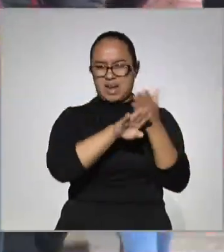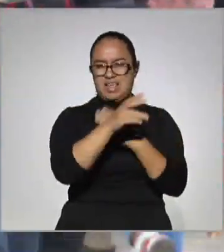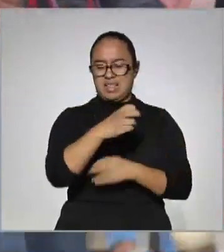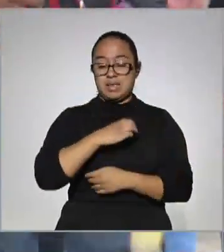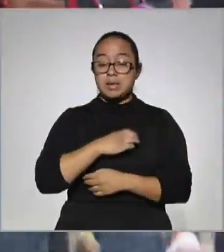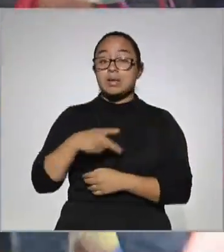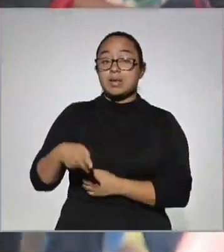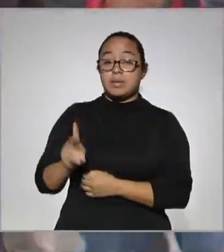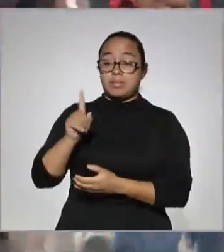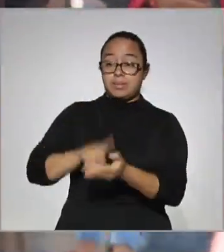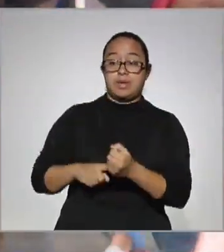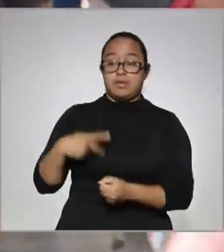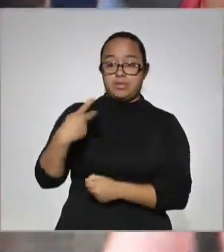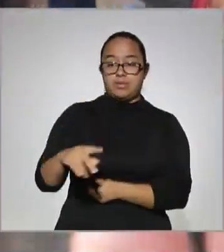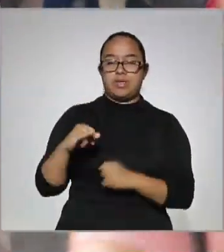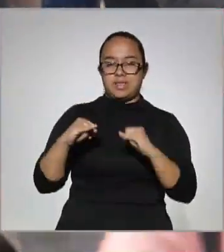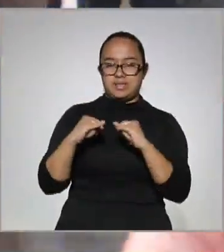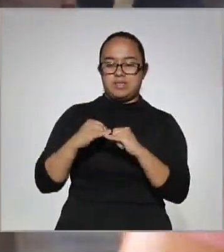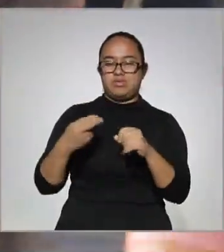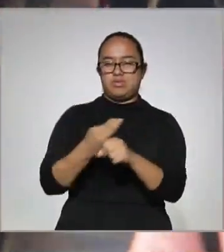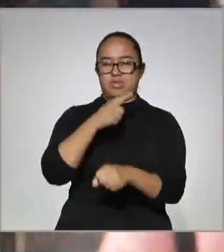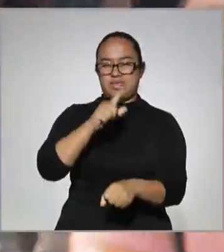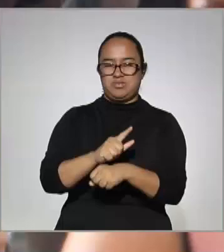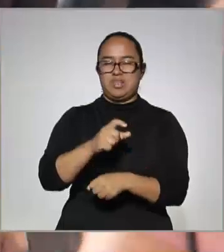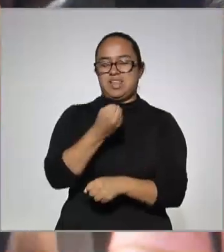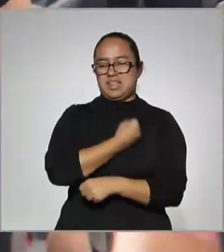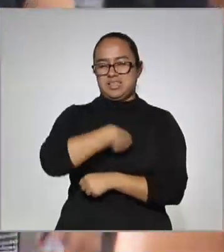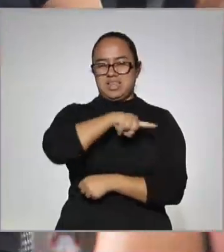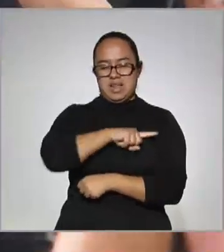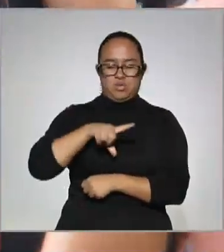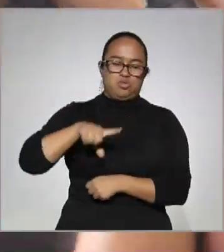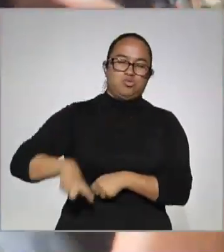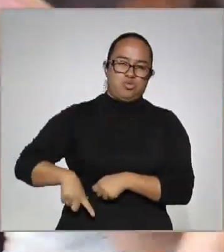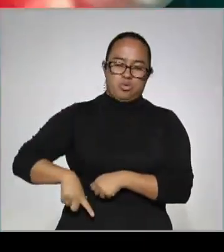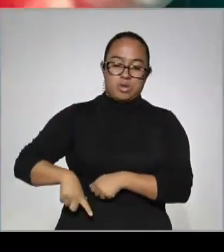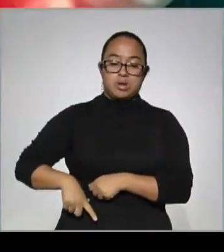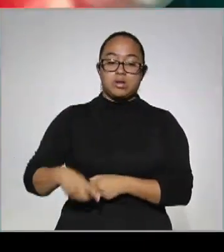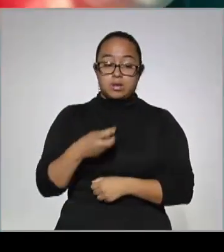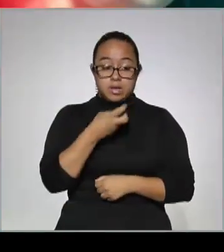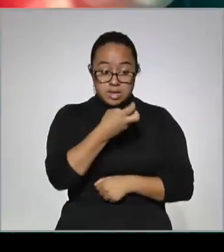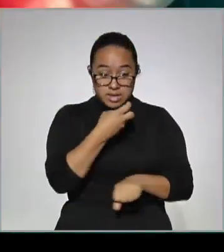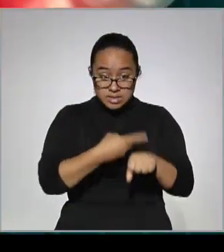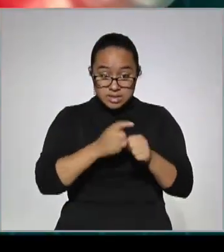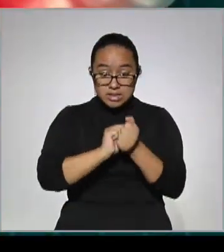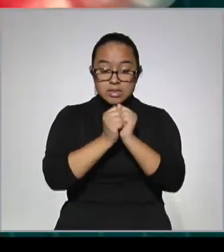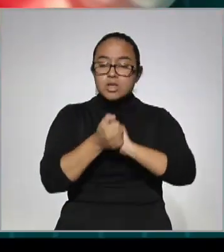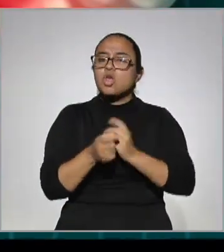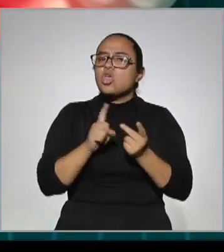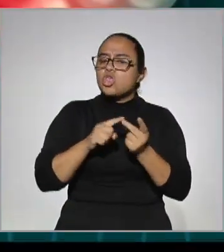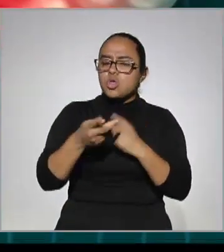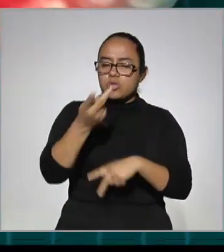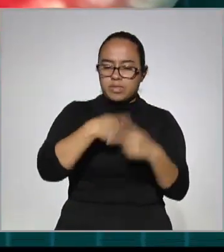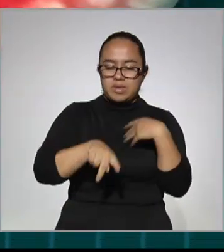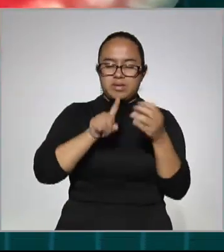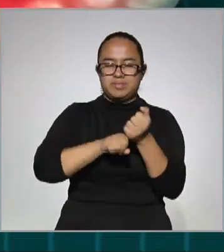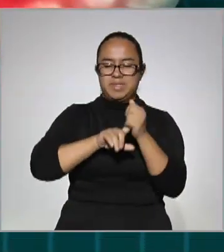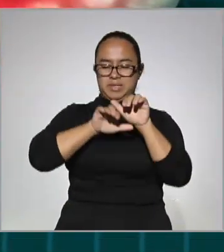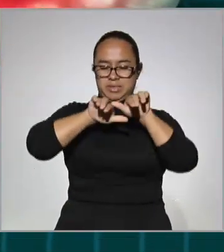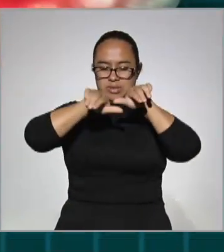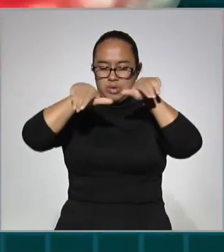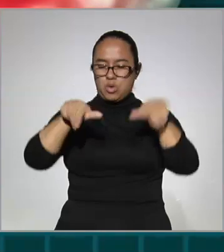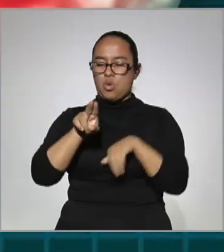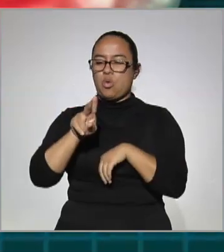con el Instituto Nacional de Salud Pública. Esta enfermedad se origina en las células del cuello del útero